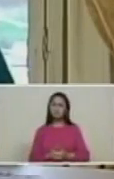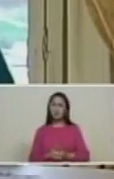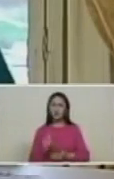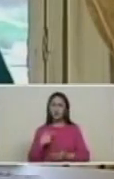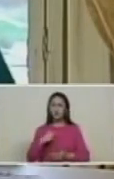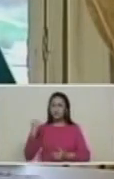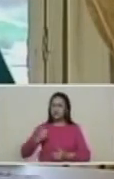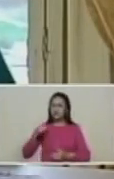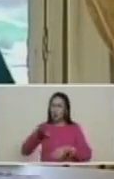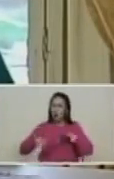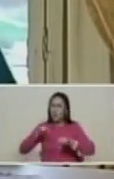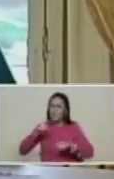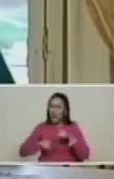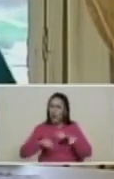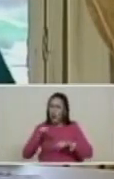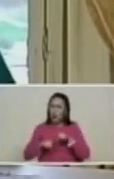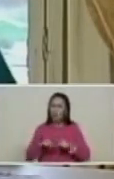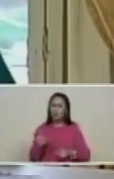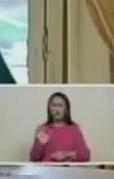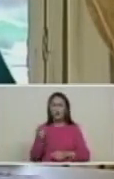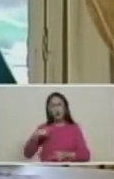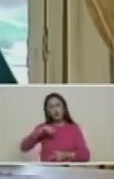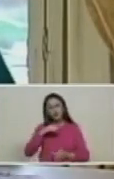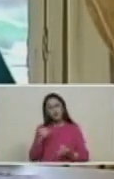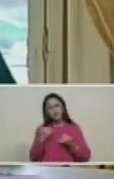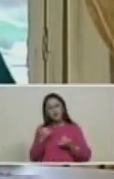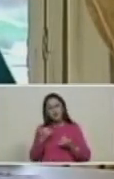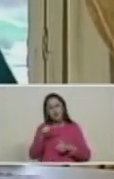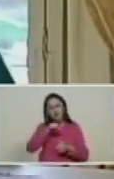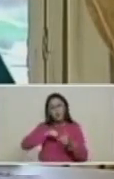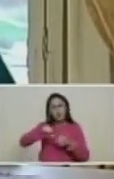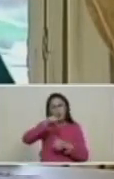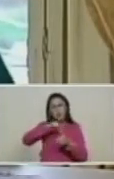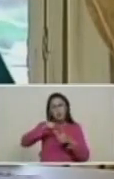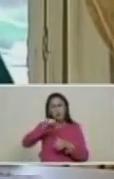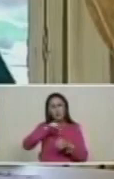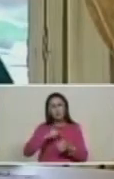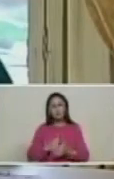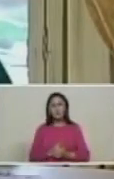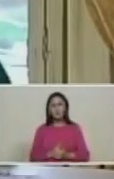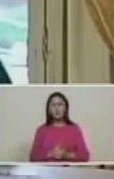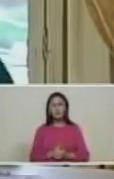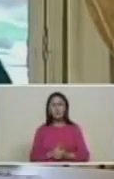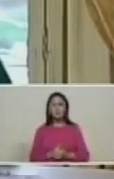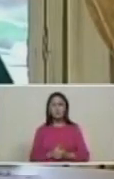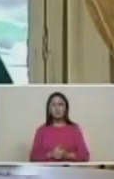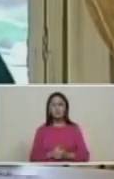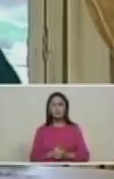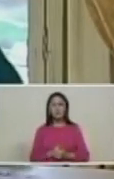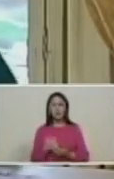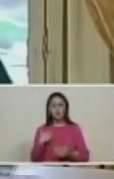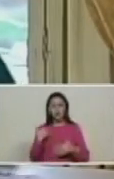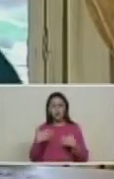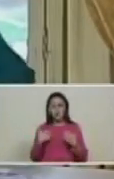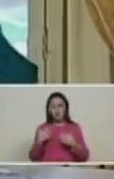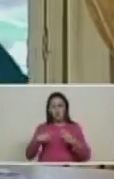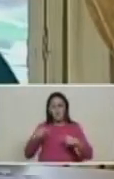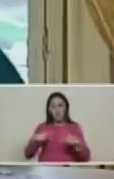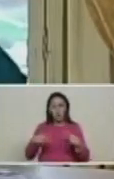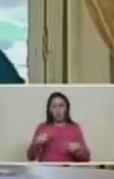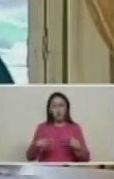consumistas. Yo lo que quiero crear, construir seres activos, no dependientes, productivos,